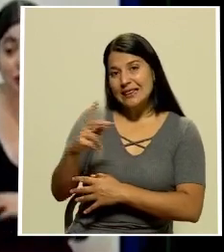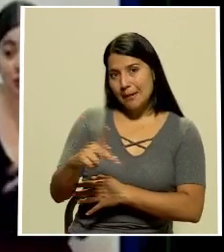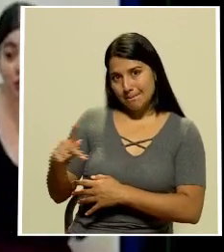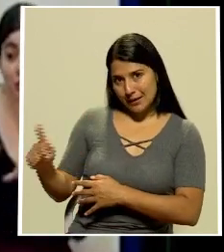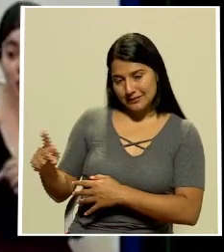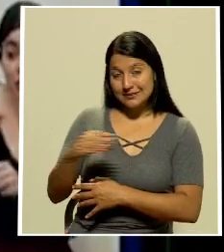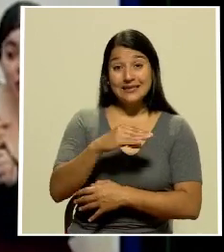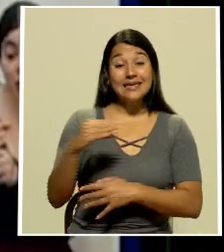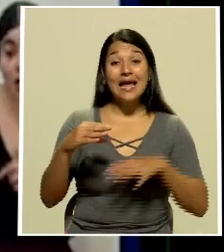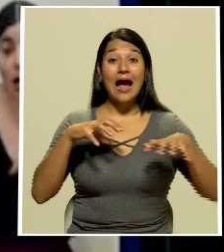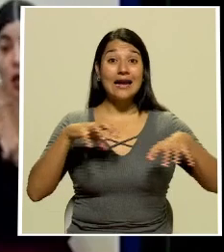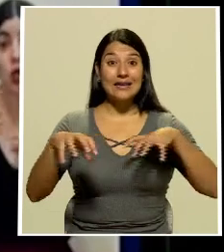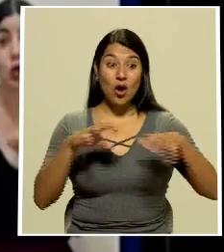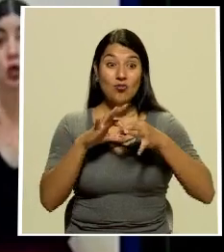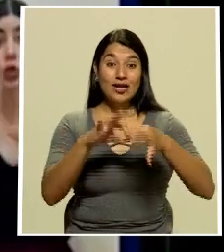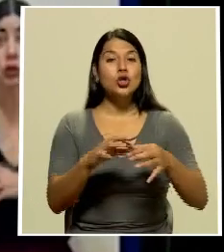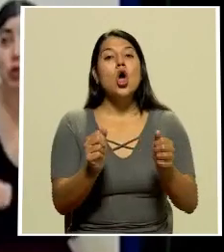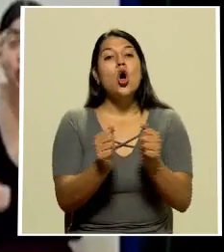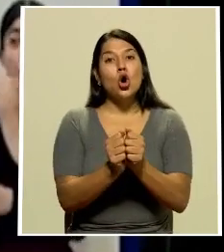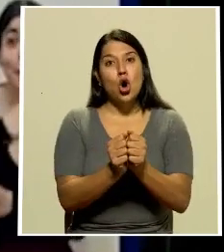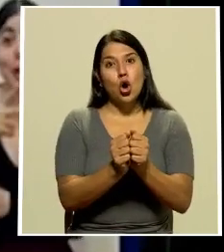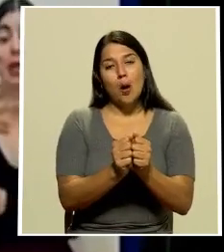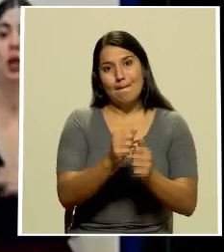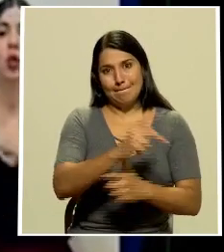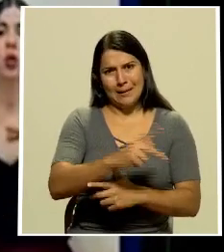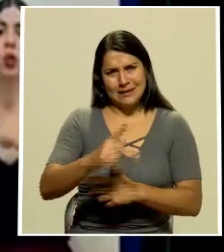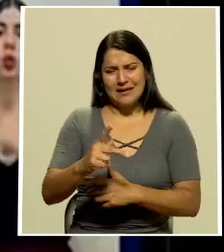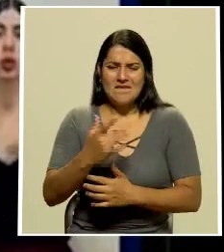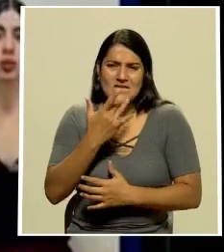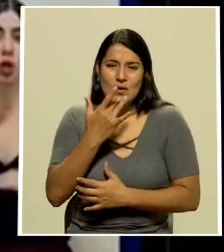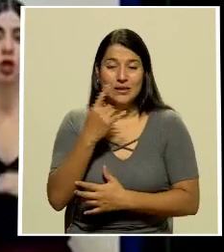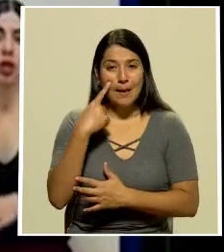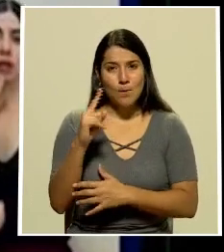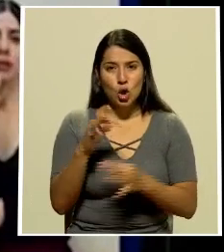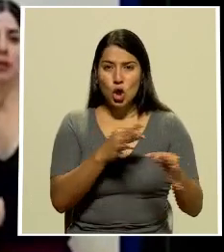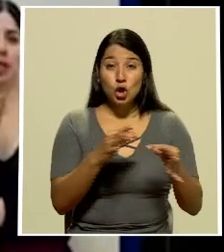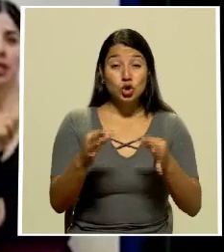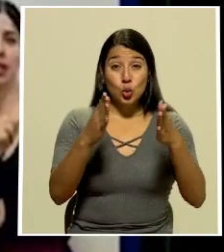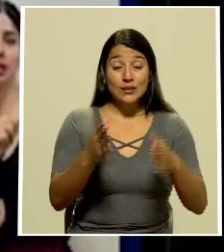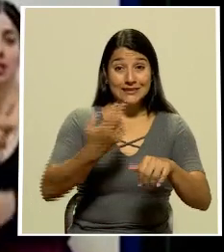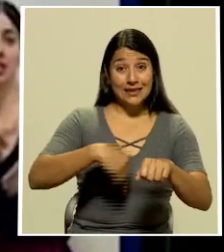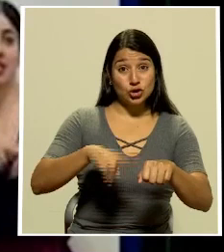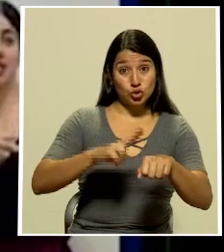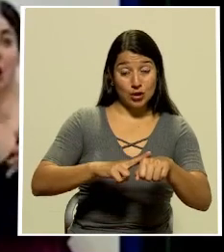las actividades asociadas al turismo de sol y playa son de las favoritas por el turista nacional y, por supuesto, es parte de la oferta